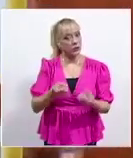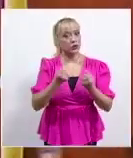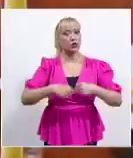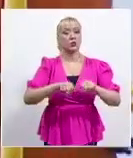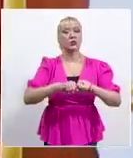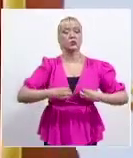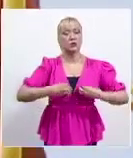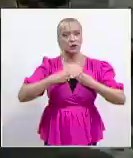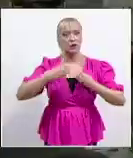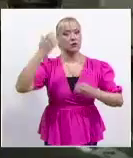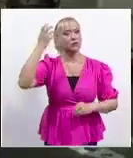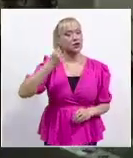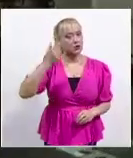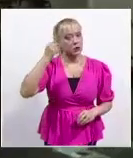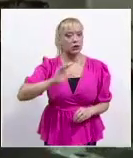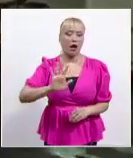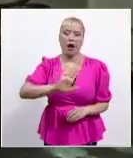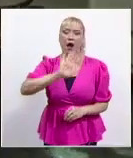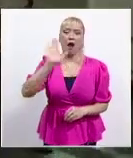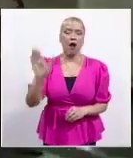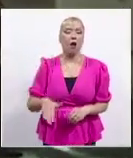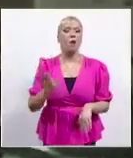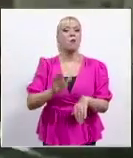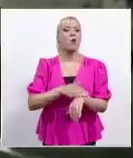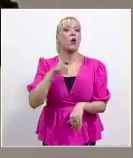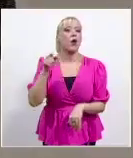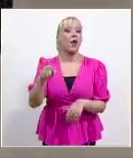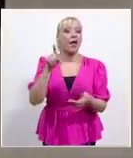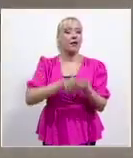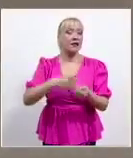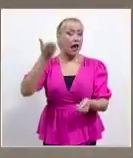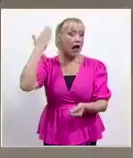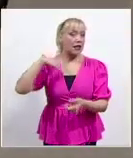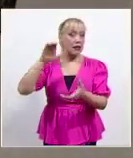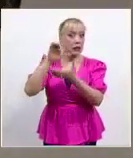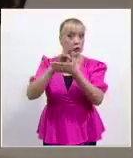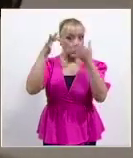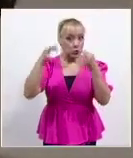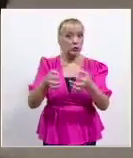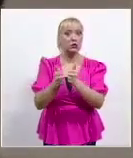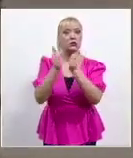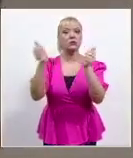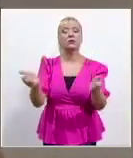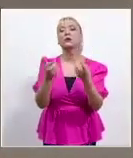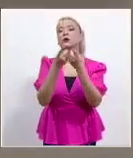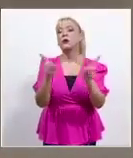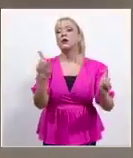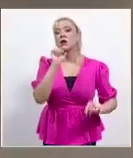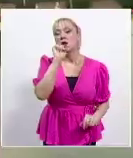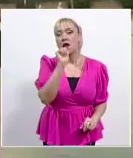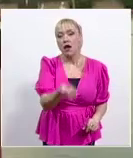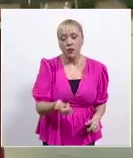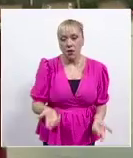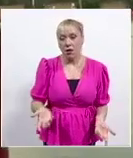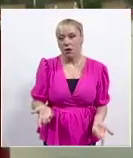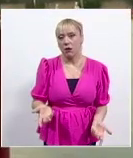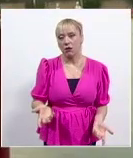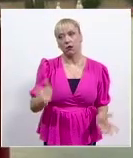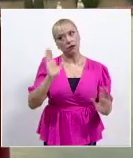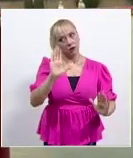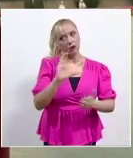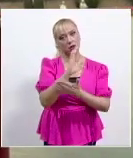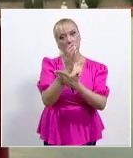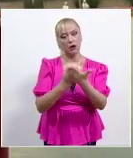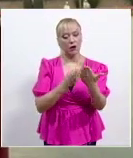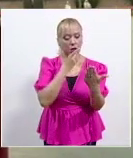post-mortem. Esto pese a que el trabajador que se había separado de su esposa nunca se divorció. Si bien el contrato colectivo establece